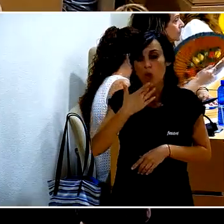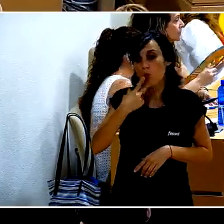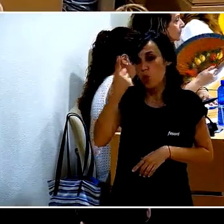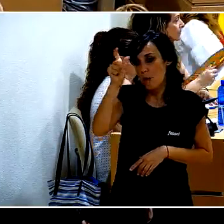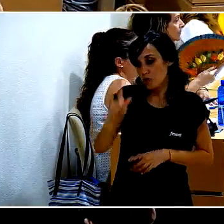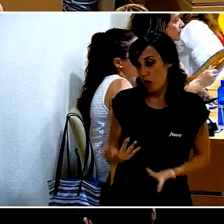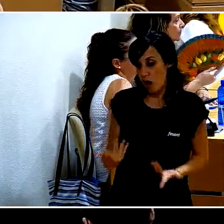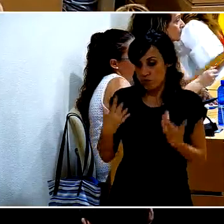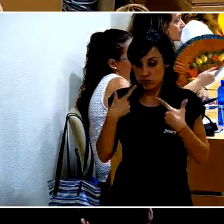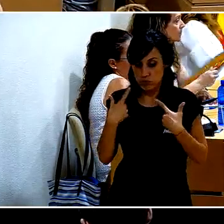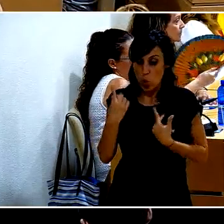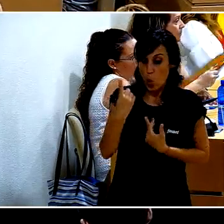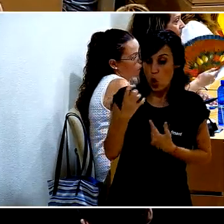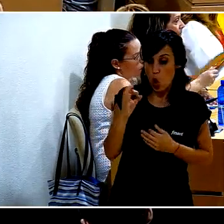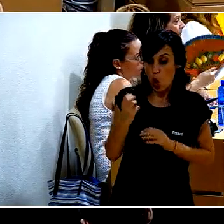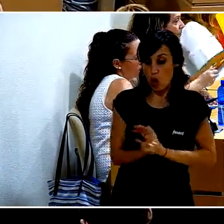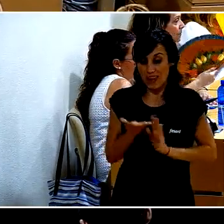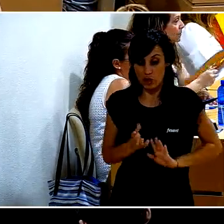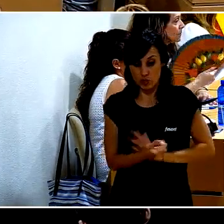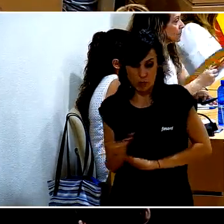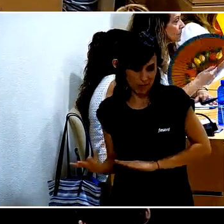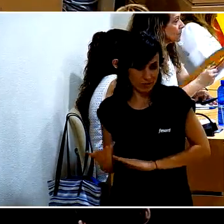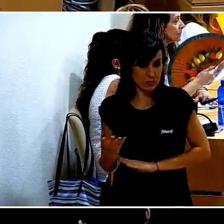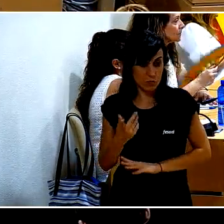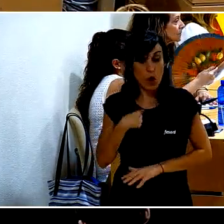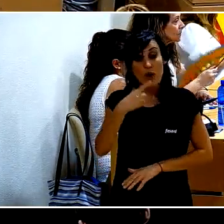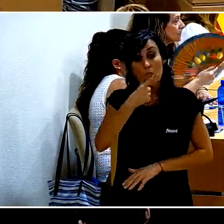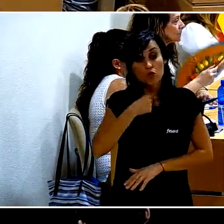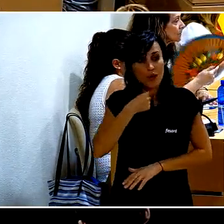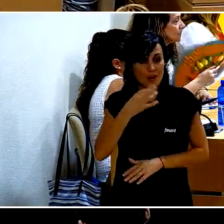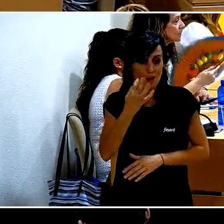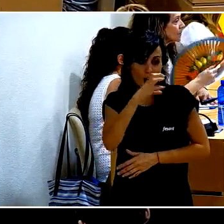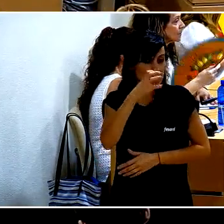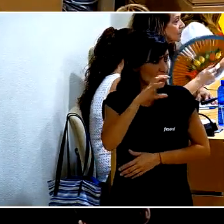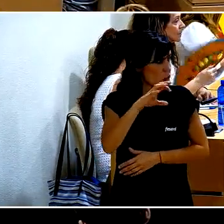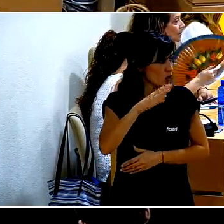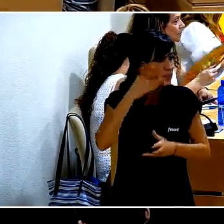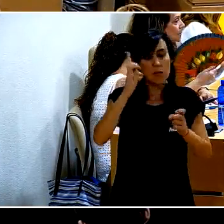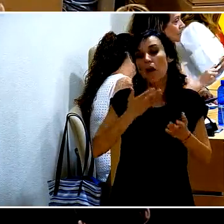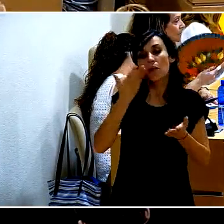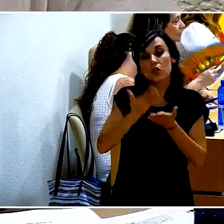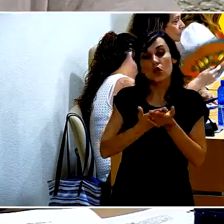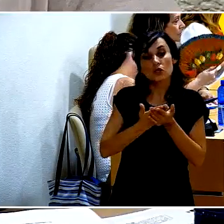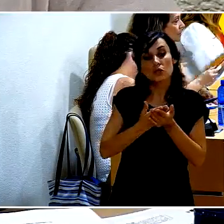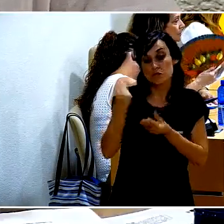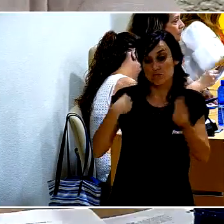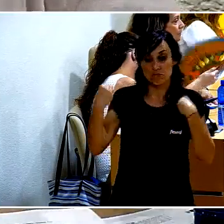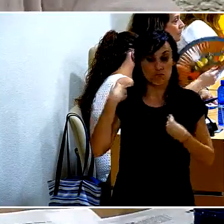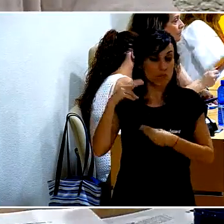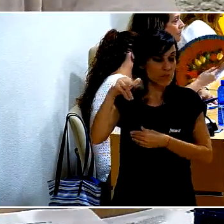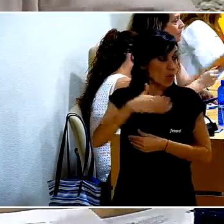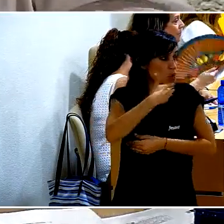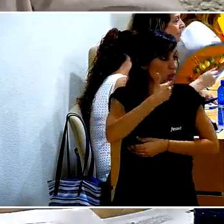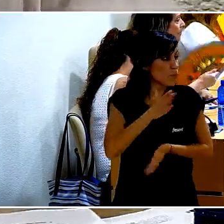cargo uno o más niños. Queremos hacer llegar nuestra reivindicación en base a peticiones que se nos han formulado de que, por